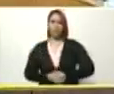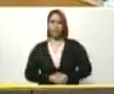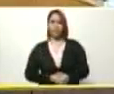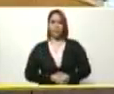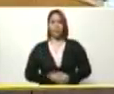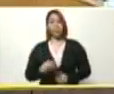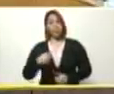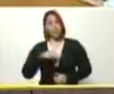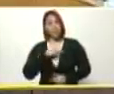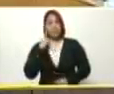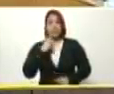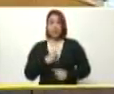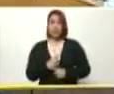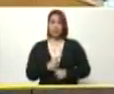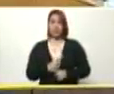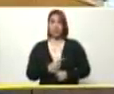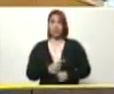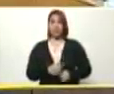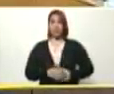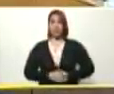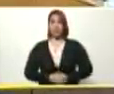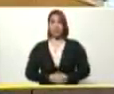Así que nosotros tenemos que